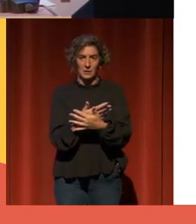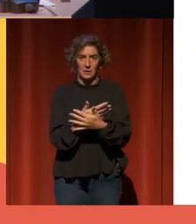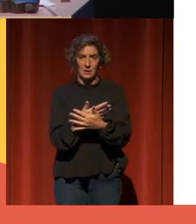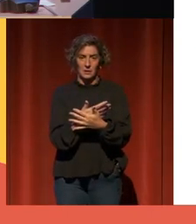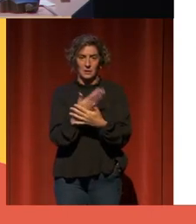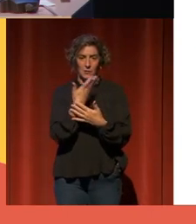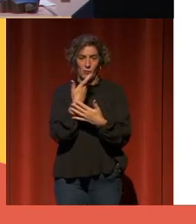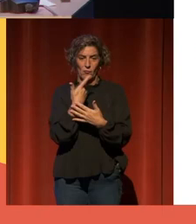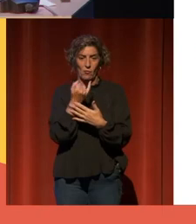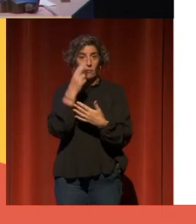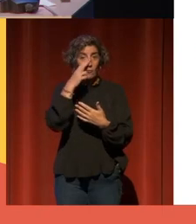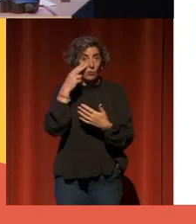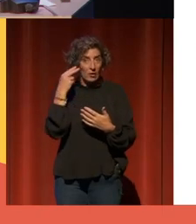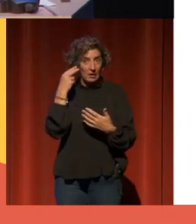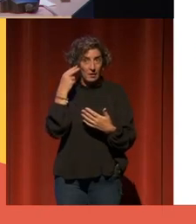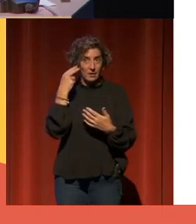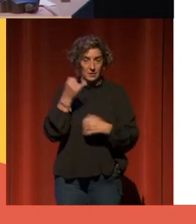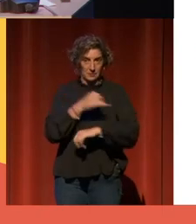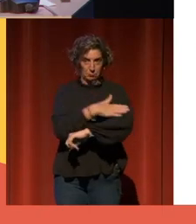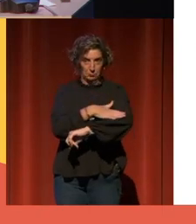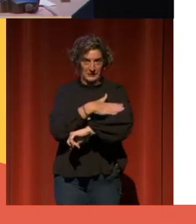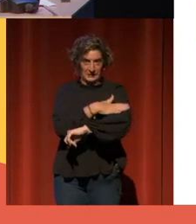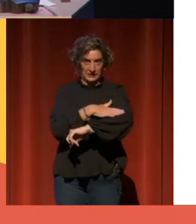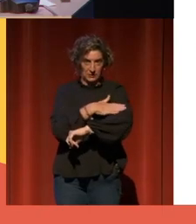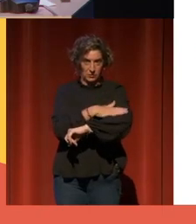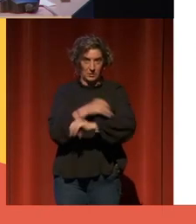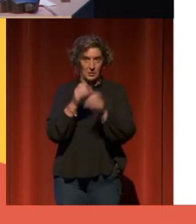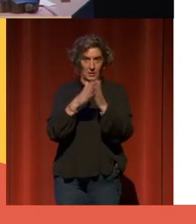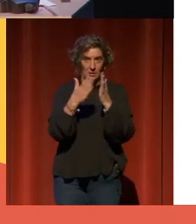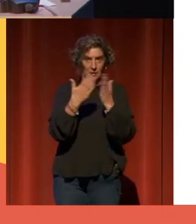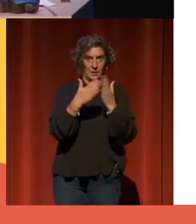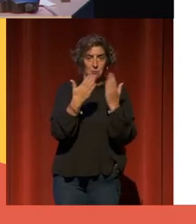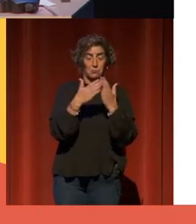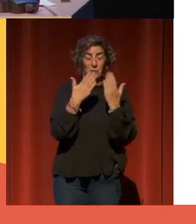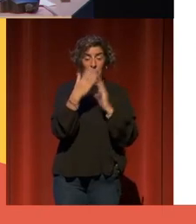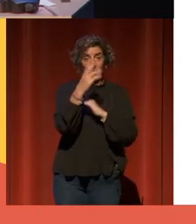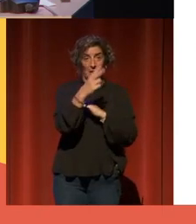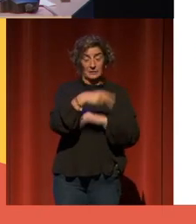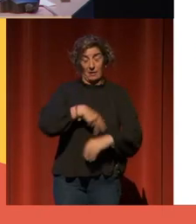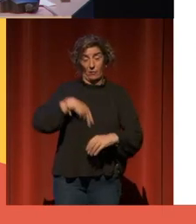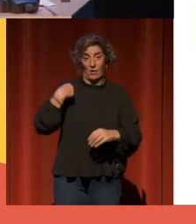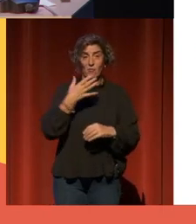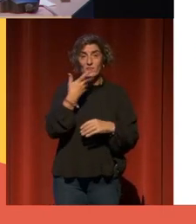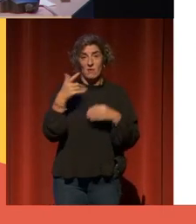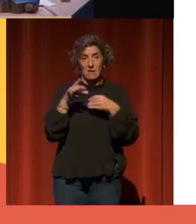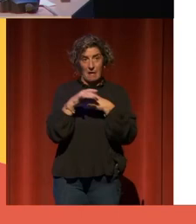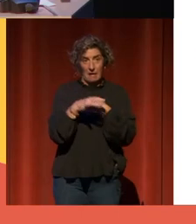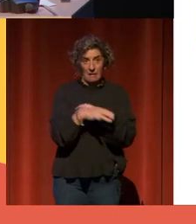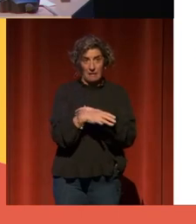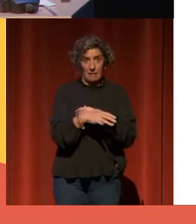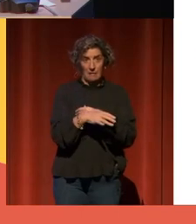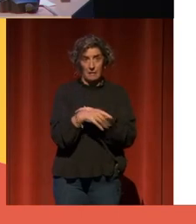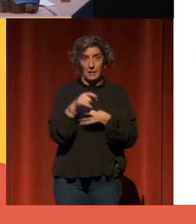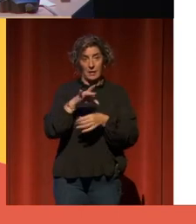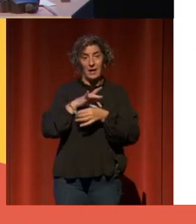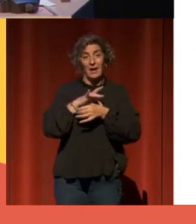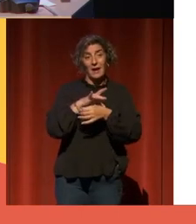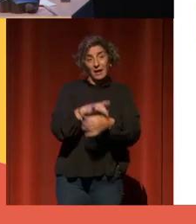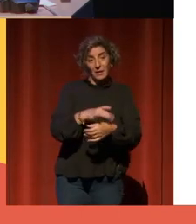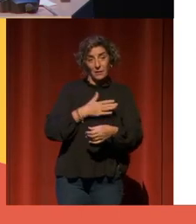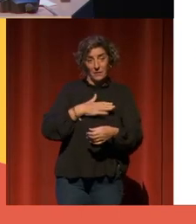púrpura ministros bibliotecas nacionales en naranja está agencias estatales